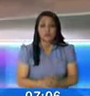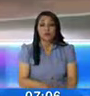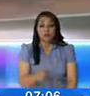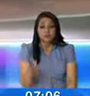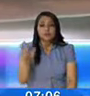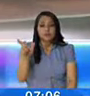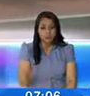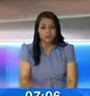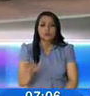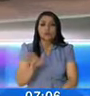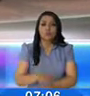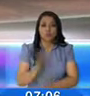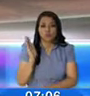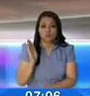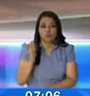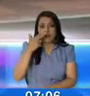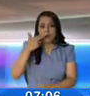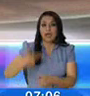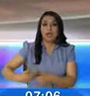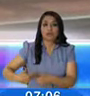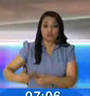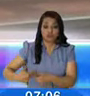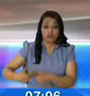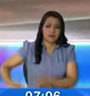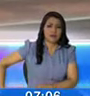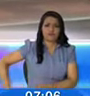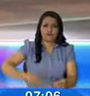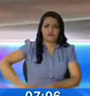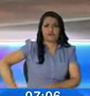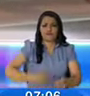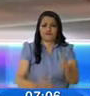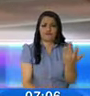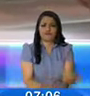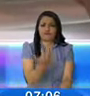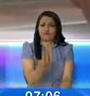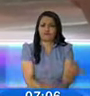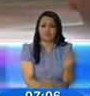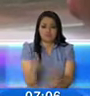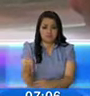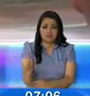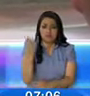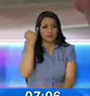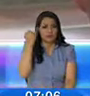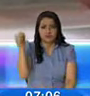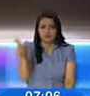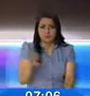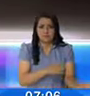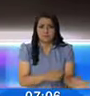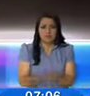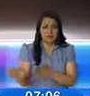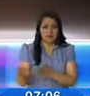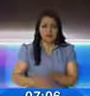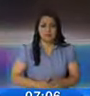terceras personas que produjeron este crimen de manera intencional.